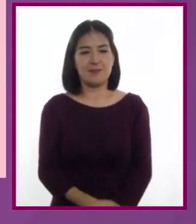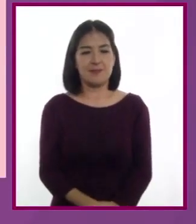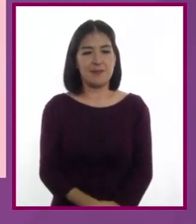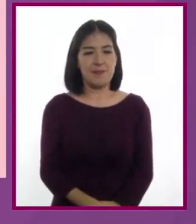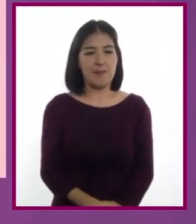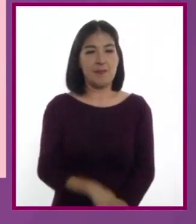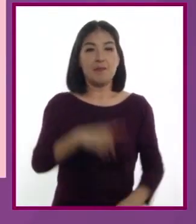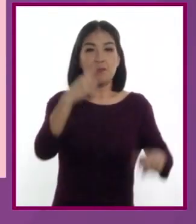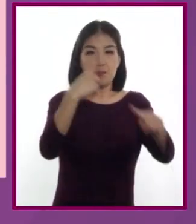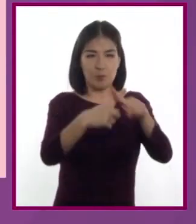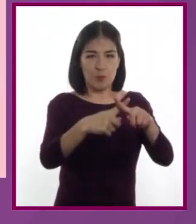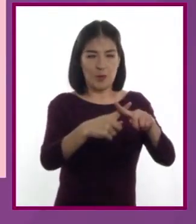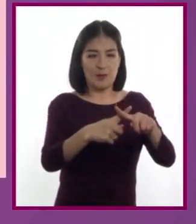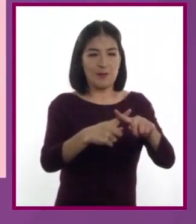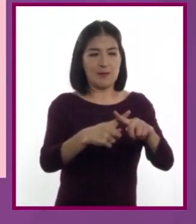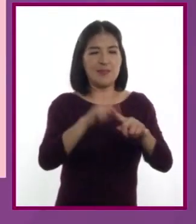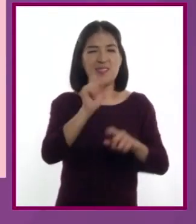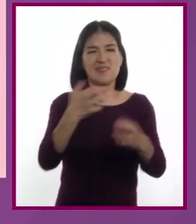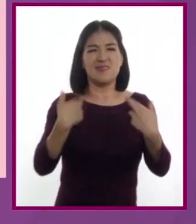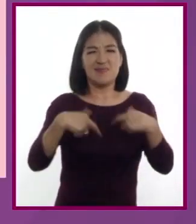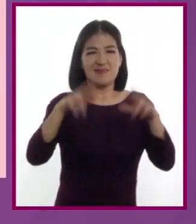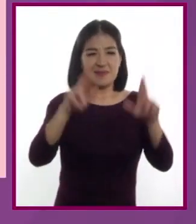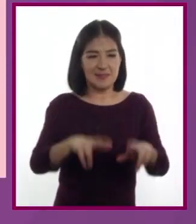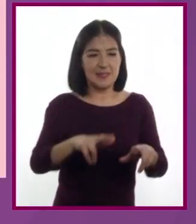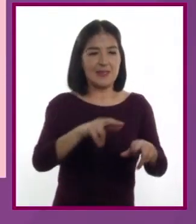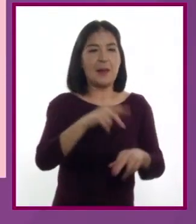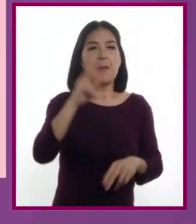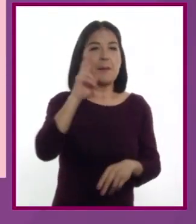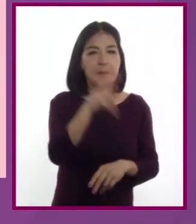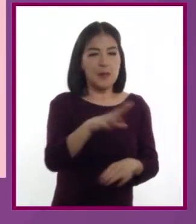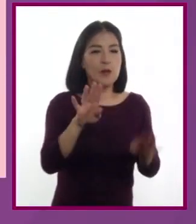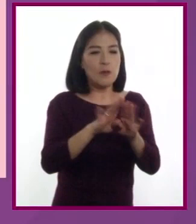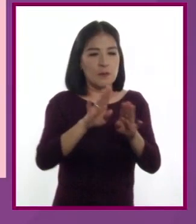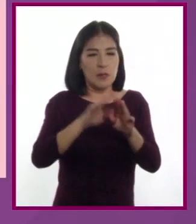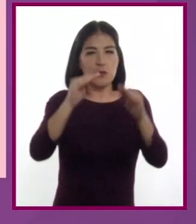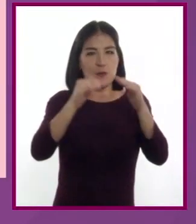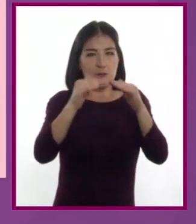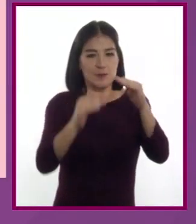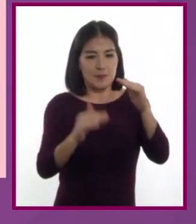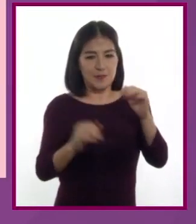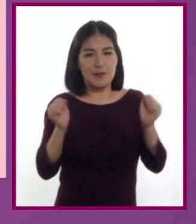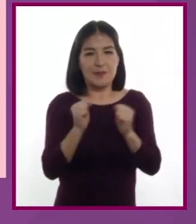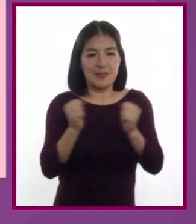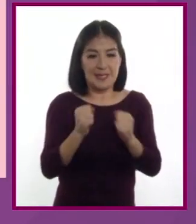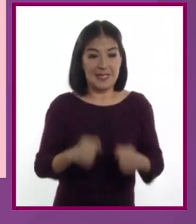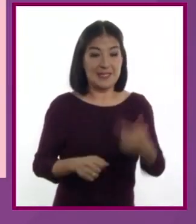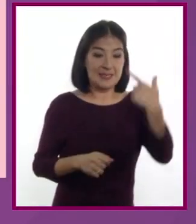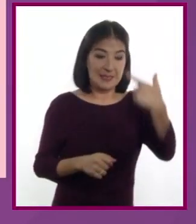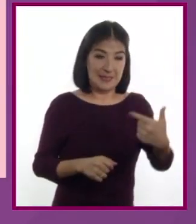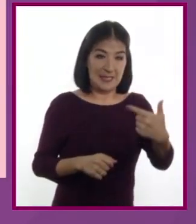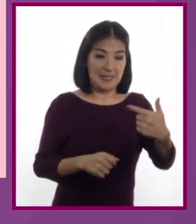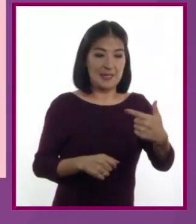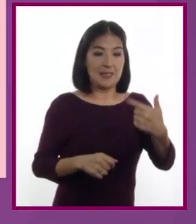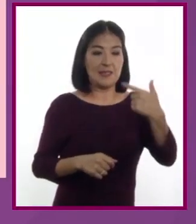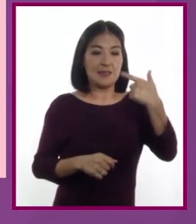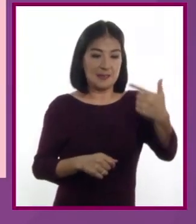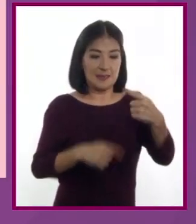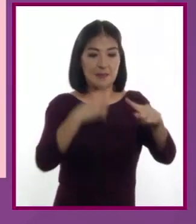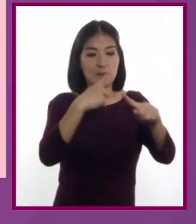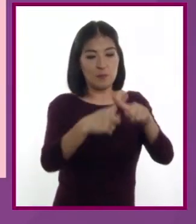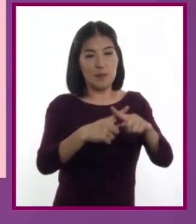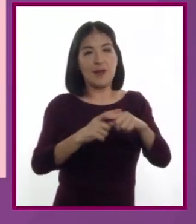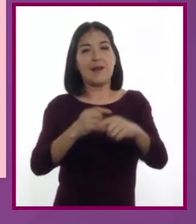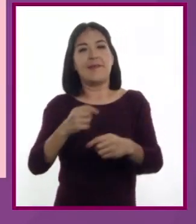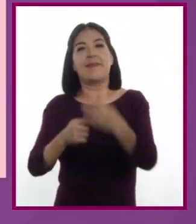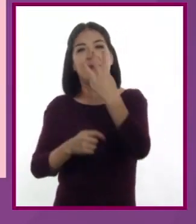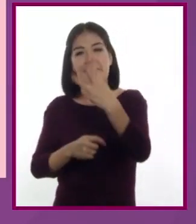La multiplicación que representa el descenso de la temperatura es 7 positivo por 3 negativo,